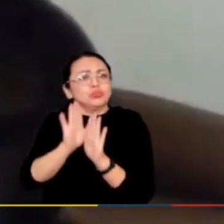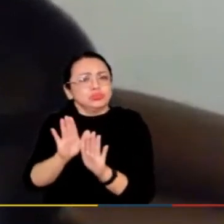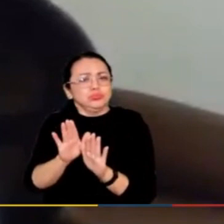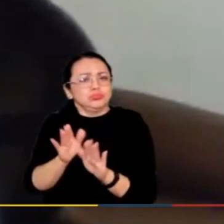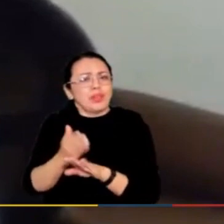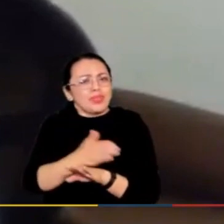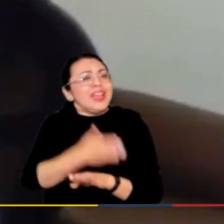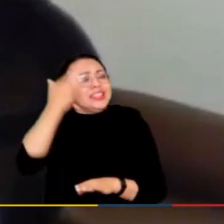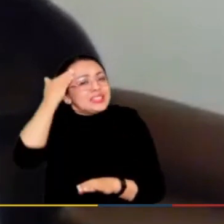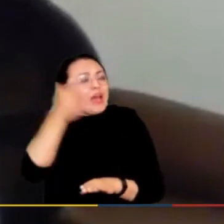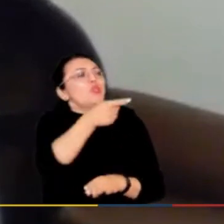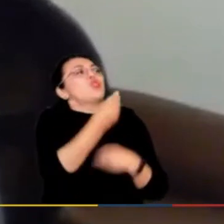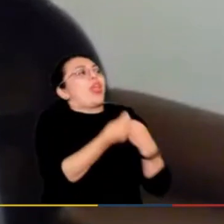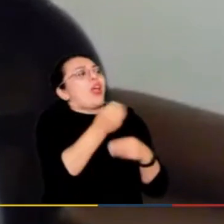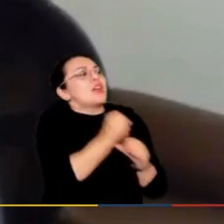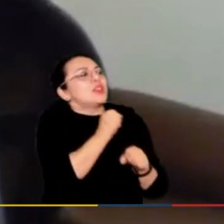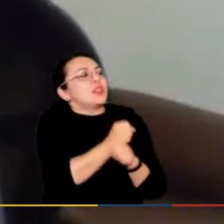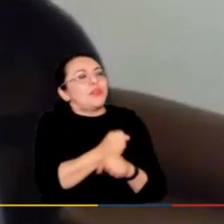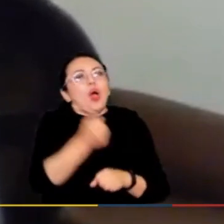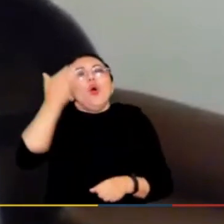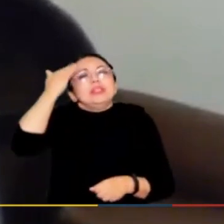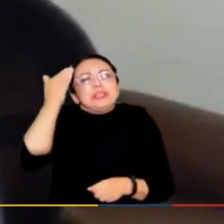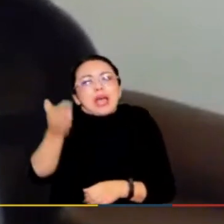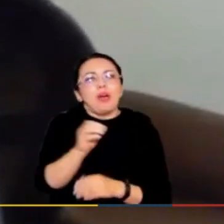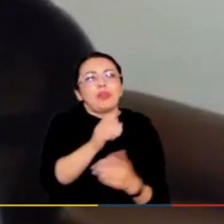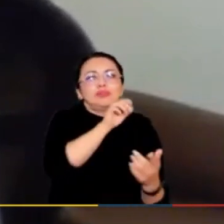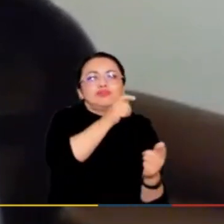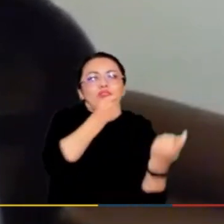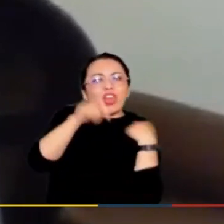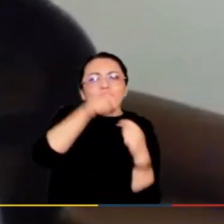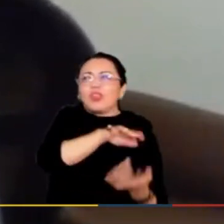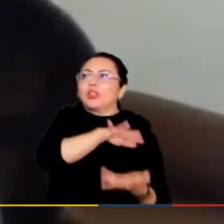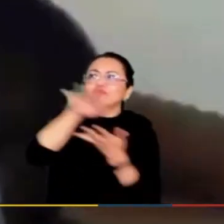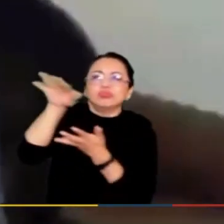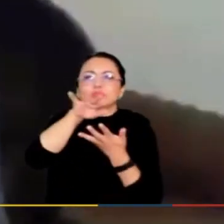sabía qué hacía su cliente, tenía claramente que saber que era un exportador y que producía